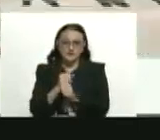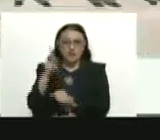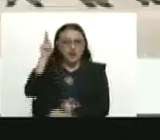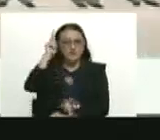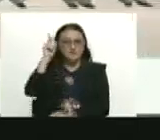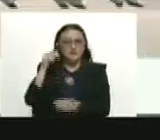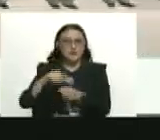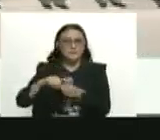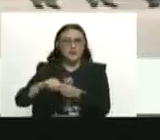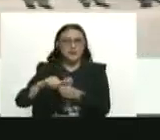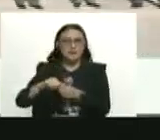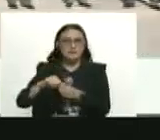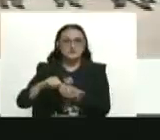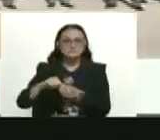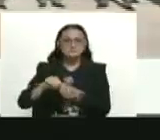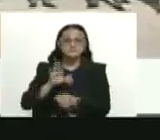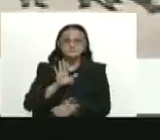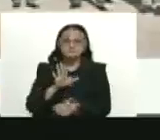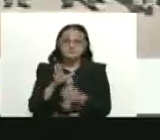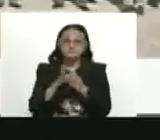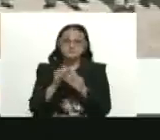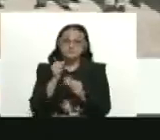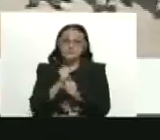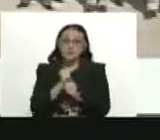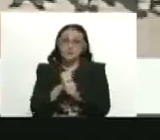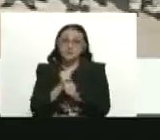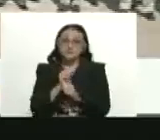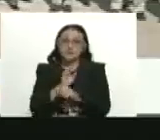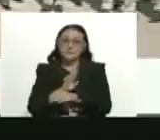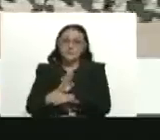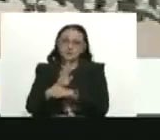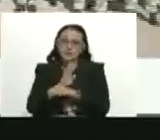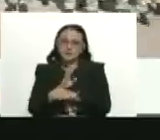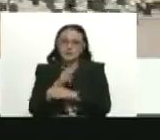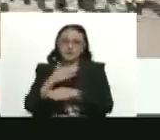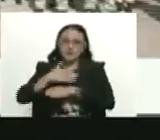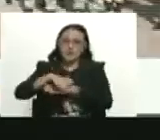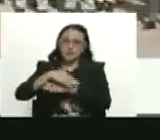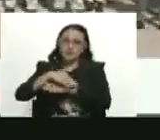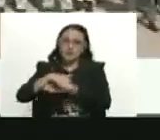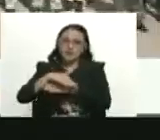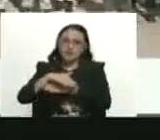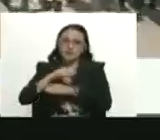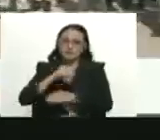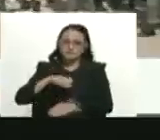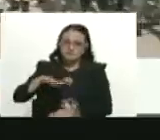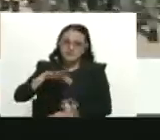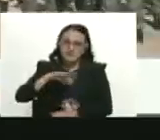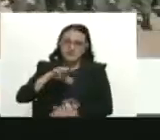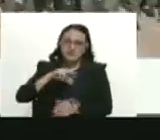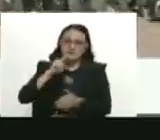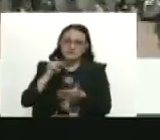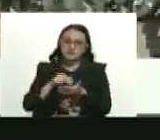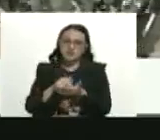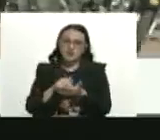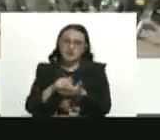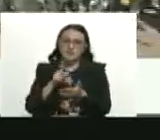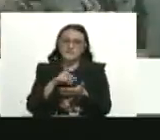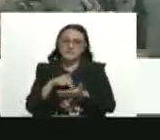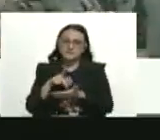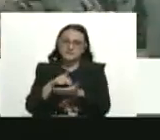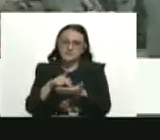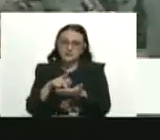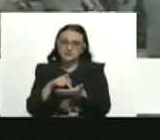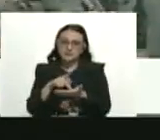en Maracay, así como en todas las operaciones de protección en las fronteras del territorio nacional. Participación